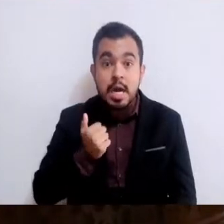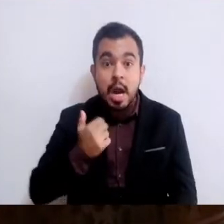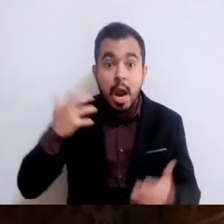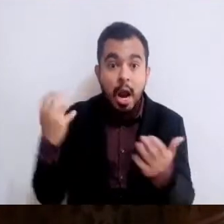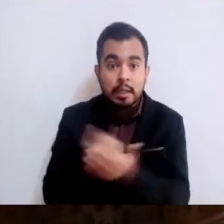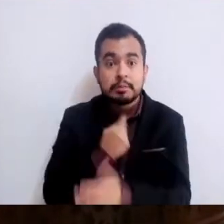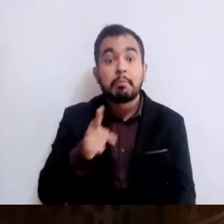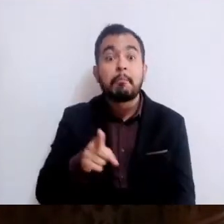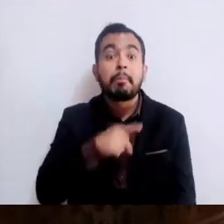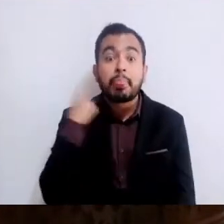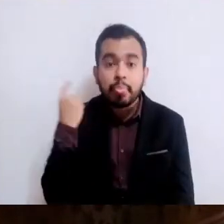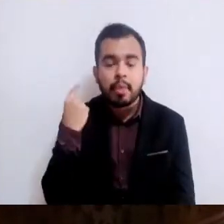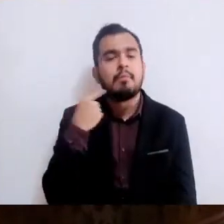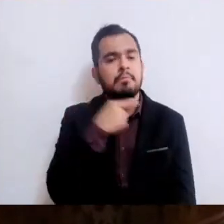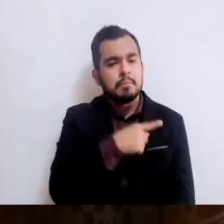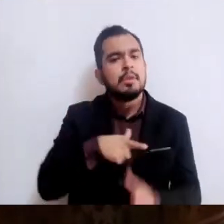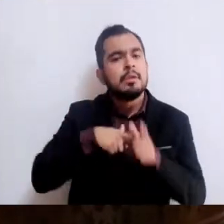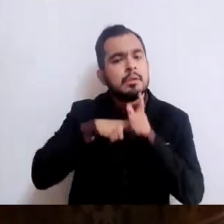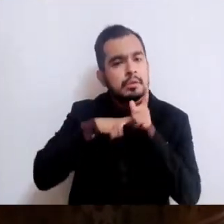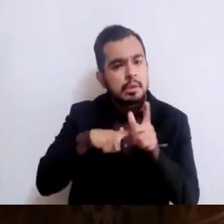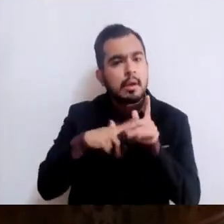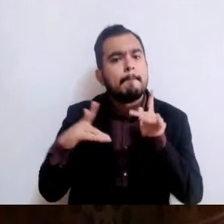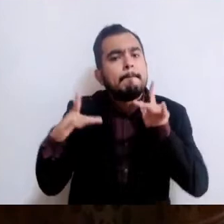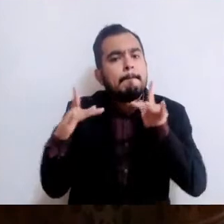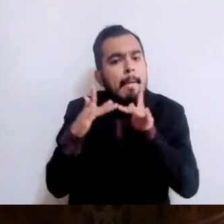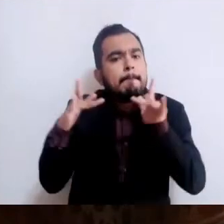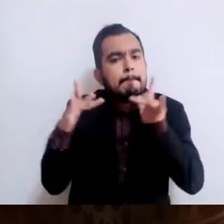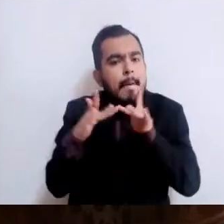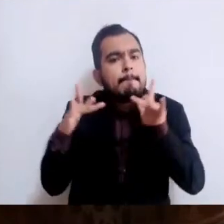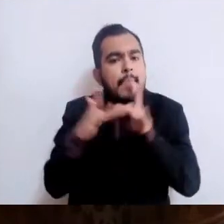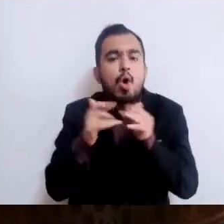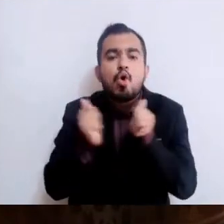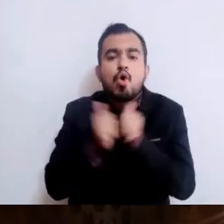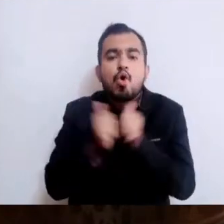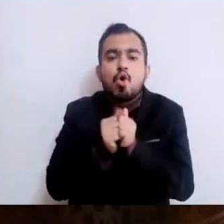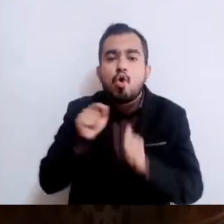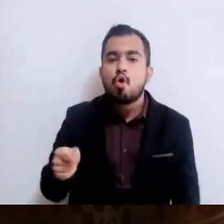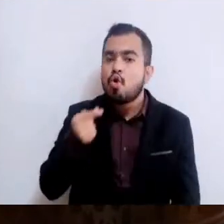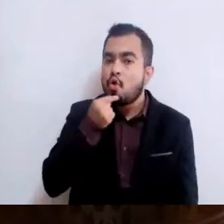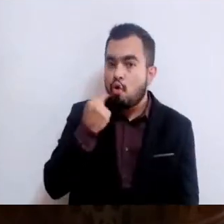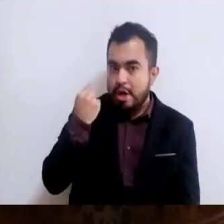menor. Vale la pena señalar que